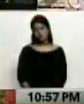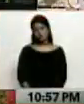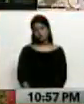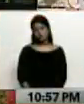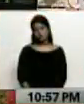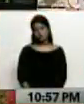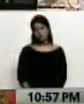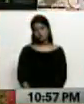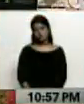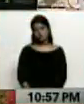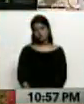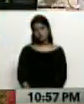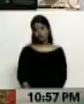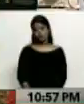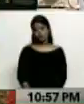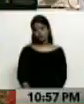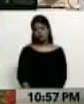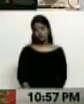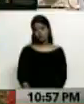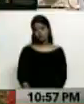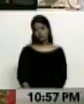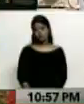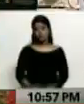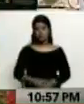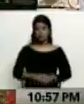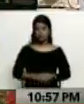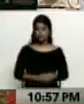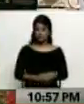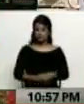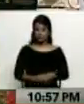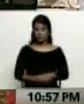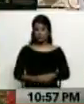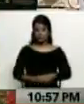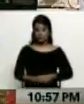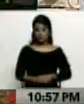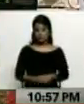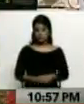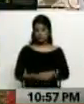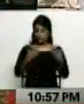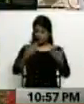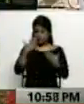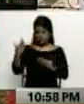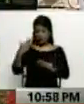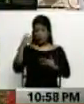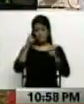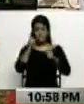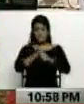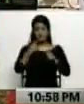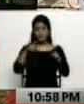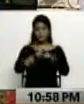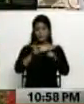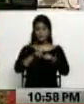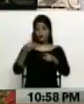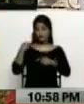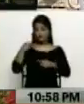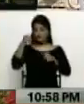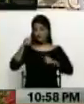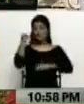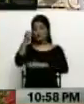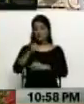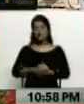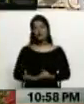Castro 1962 por eso Robert como joven revolucionario quedará como ejemplo por siempre